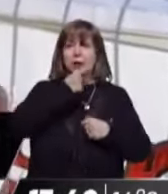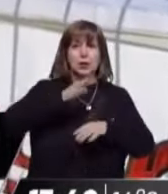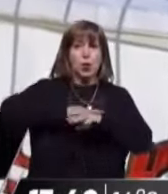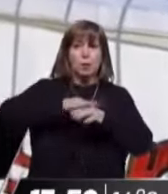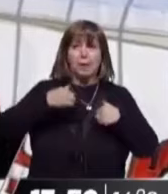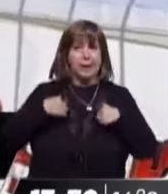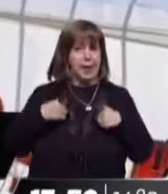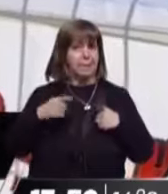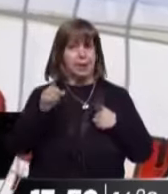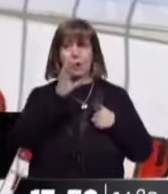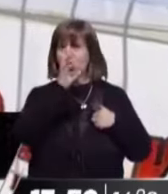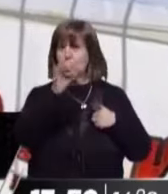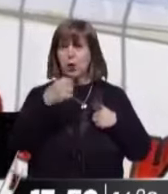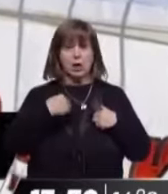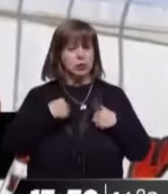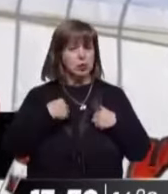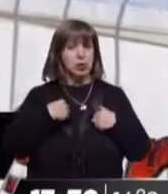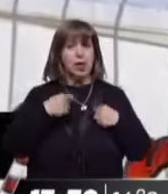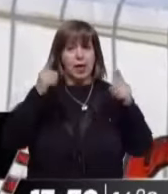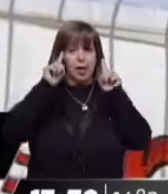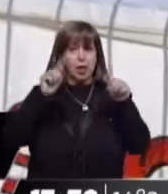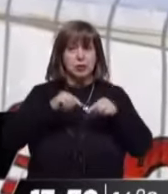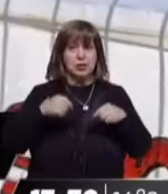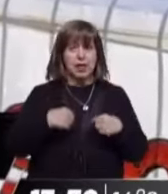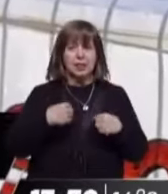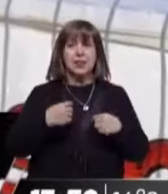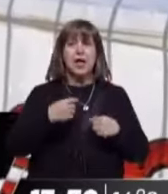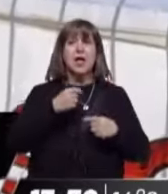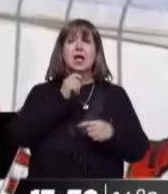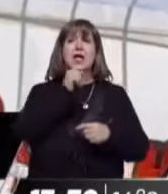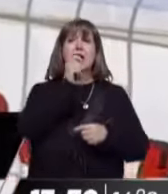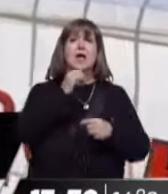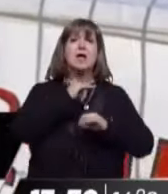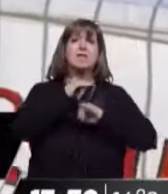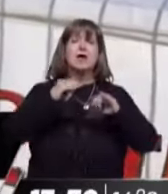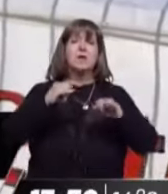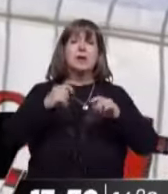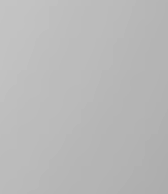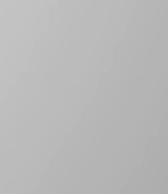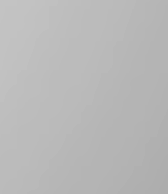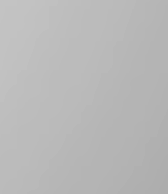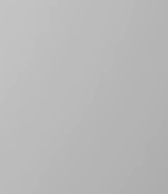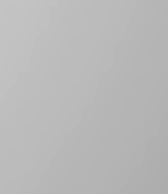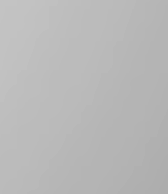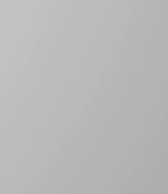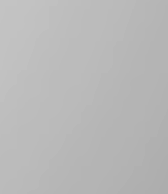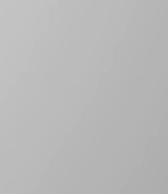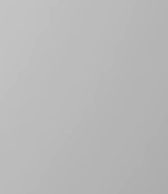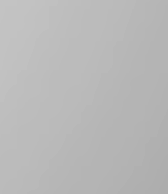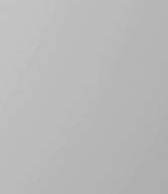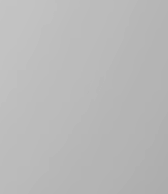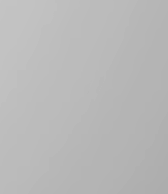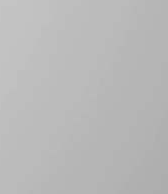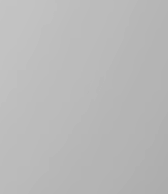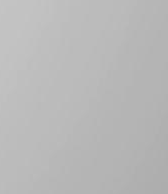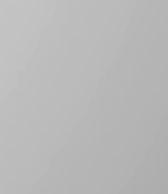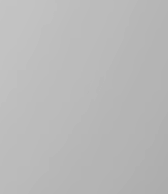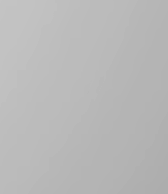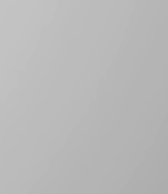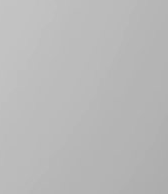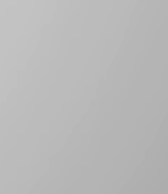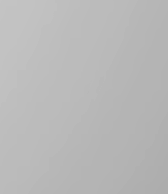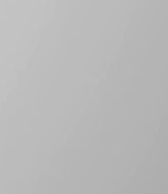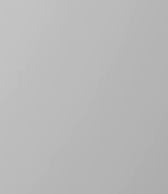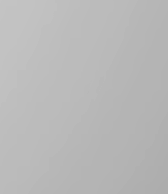mí, pero jamás ha dado la información y la ha brindado completa en el caso de lo que han dicho estas chicas y en las mismas contradicciones